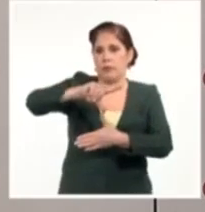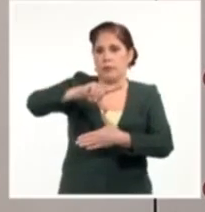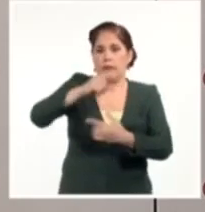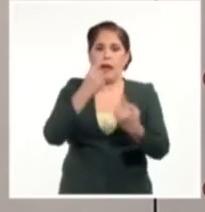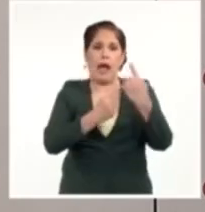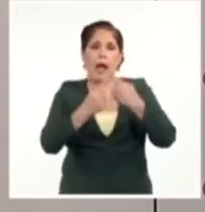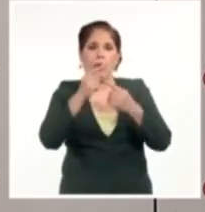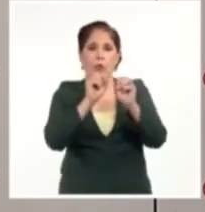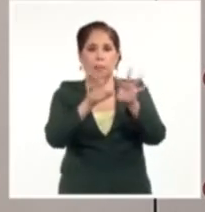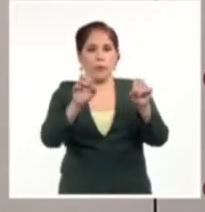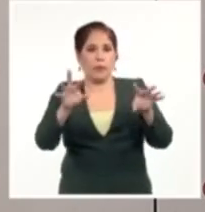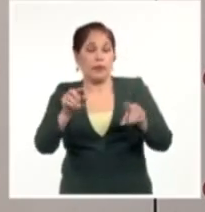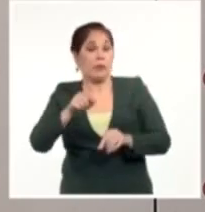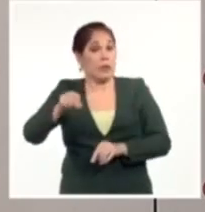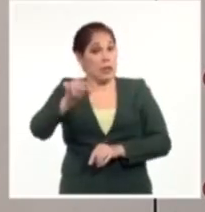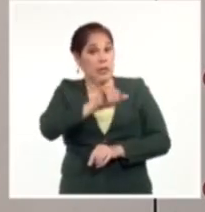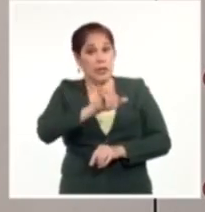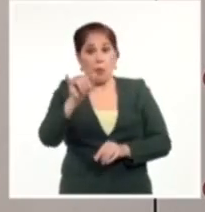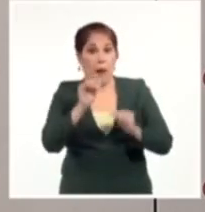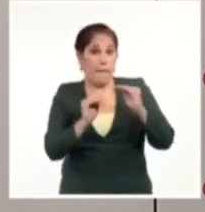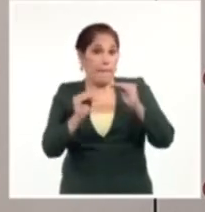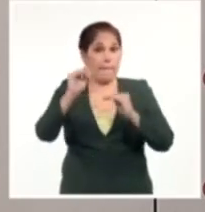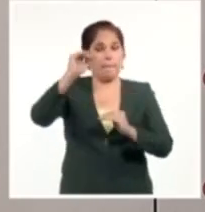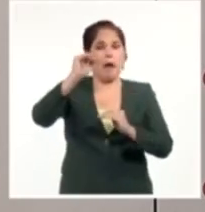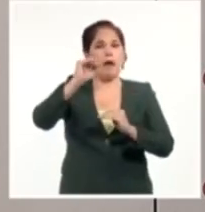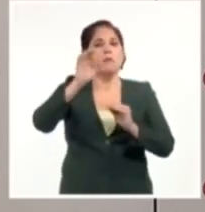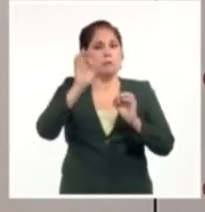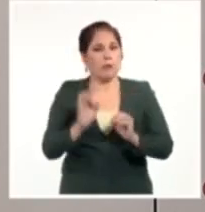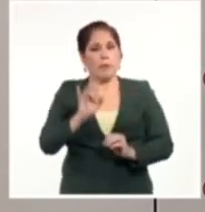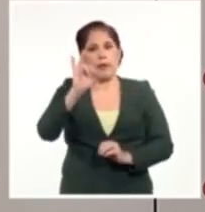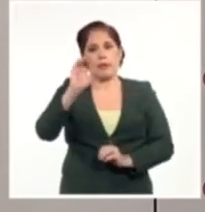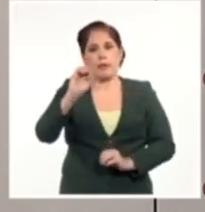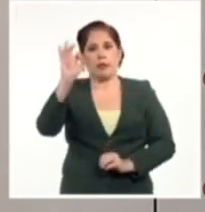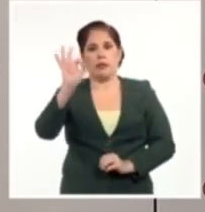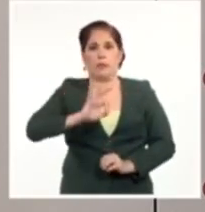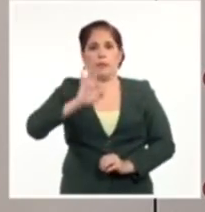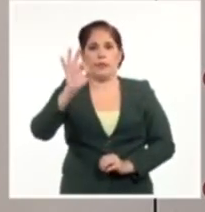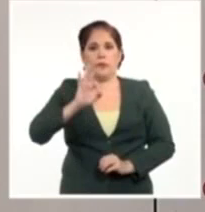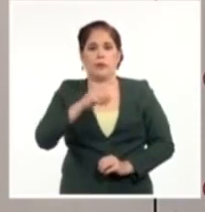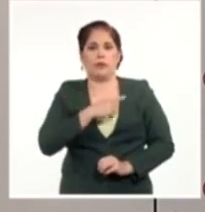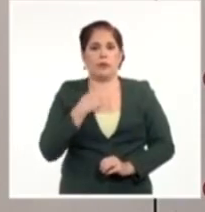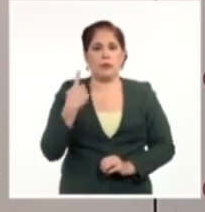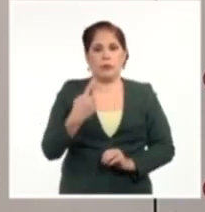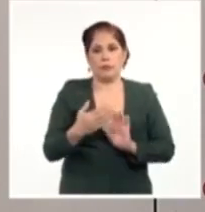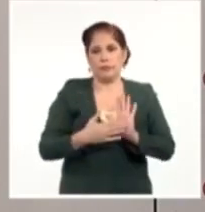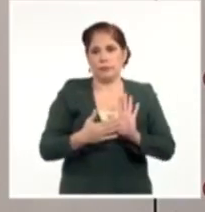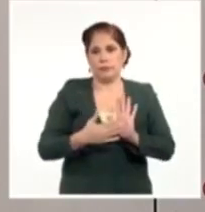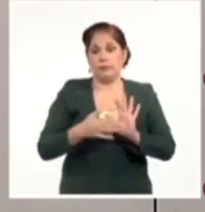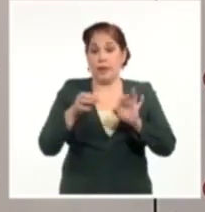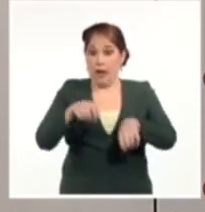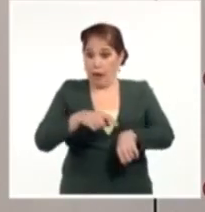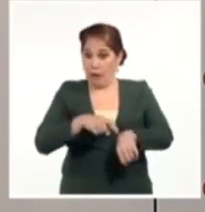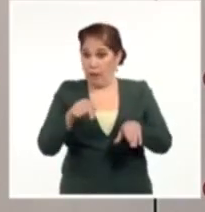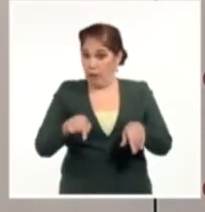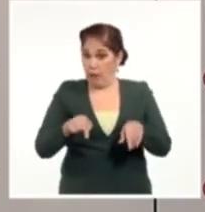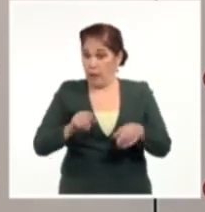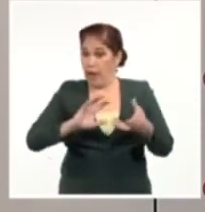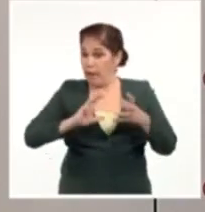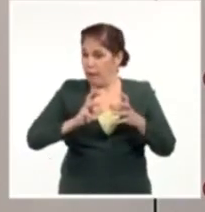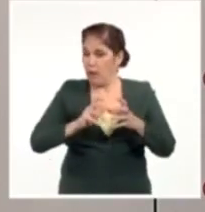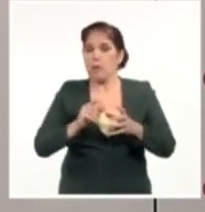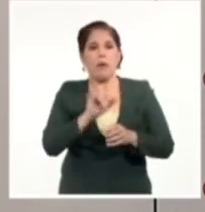algunas publicaciones ha ubicado la cima mundial superando el 70% de respaldo. Y en este minuto su modelo es